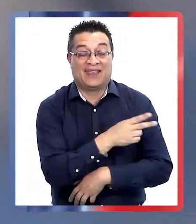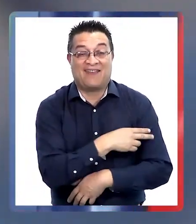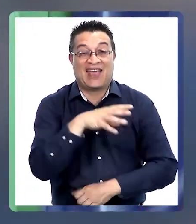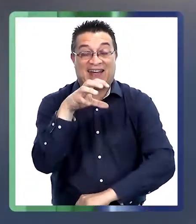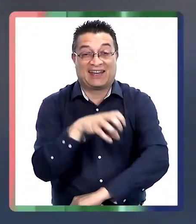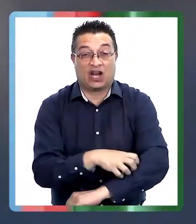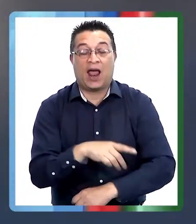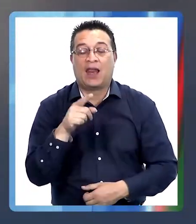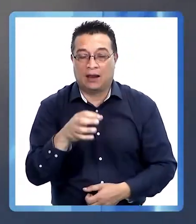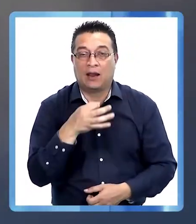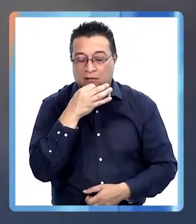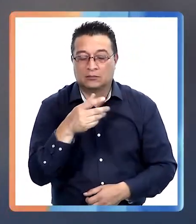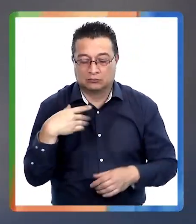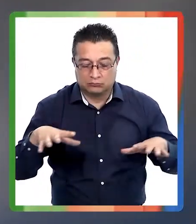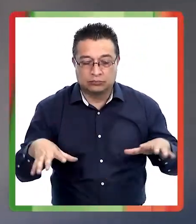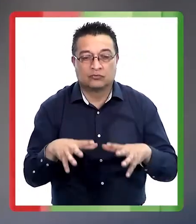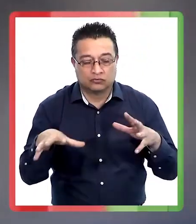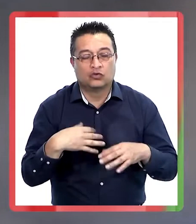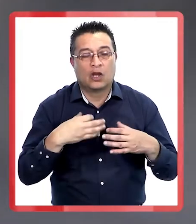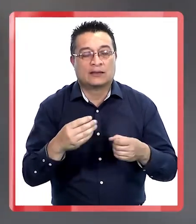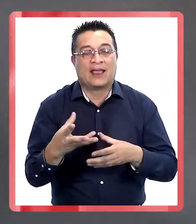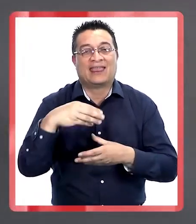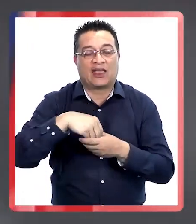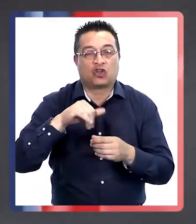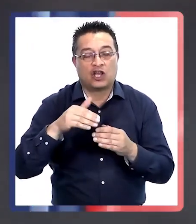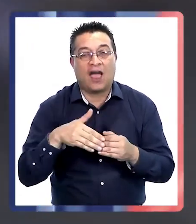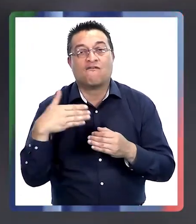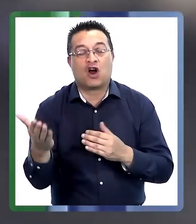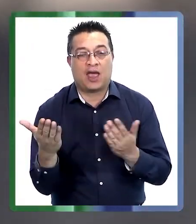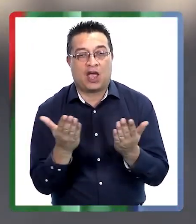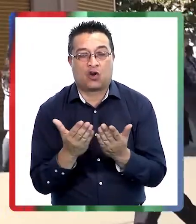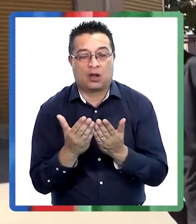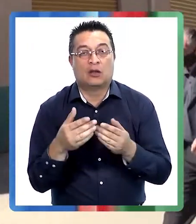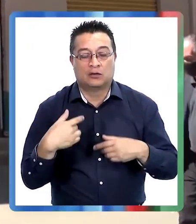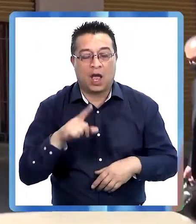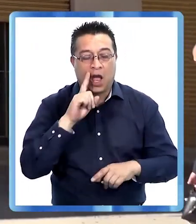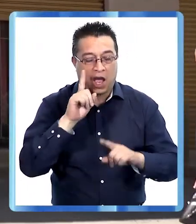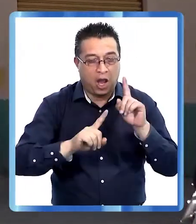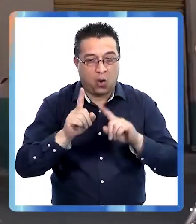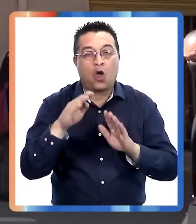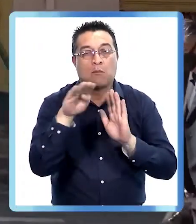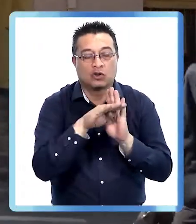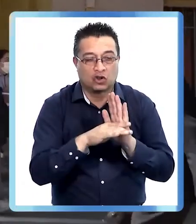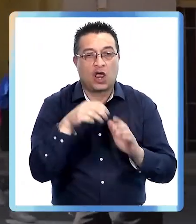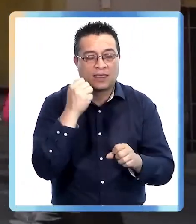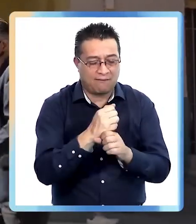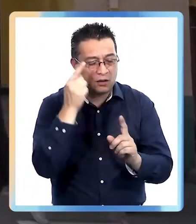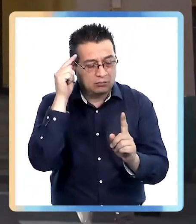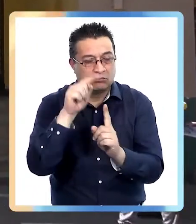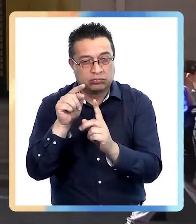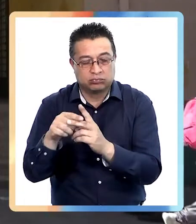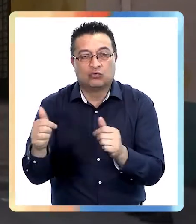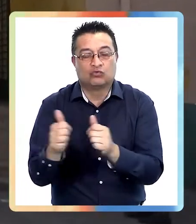jefe regional indicó que se quiere velar por la seguridad dentro y en el exterior de los colegios. Se tomarán algunos protocolos y líneas de